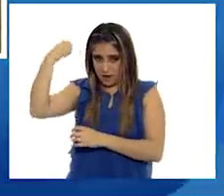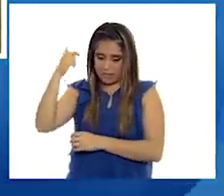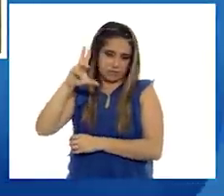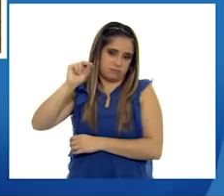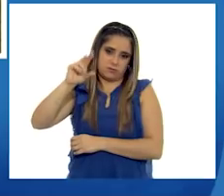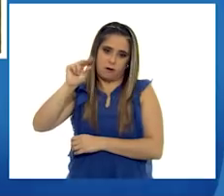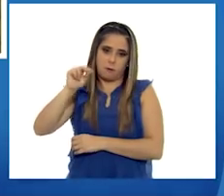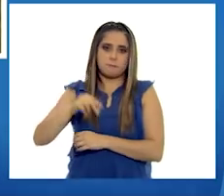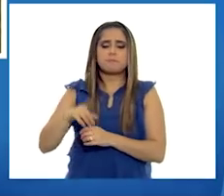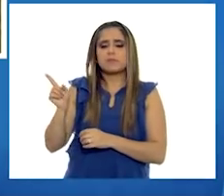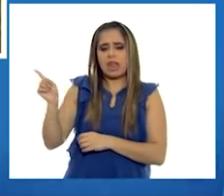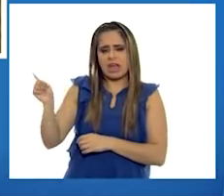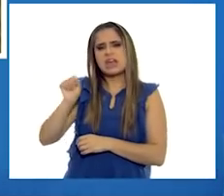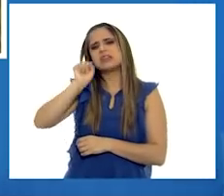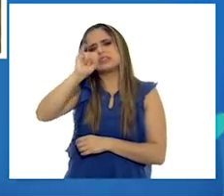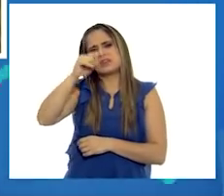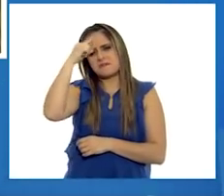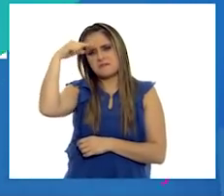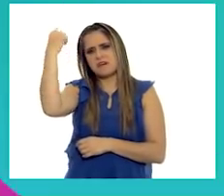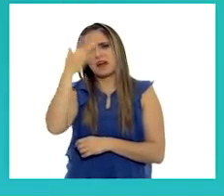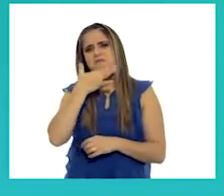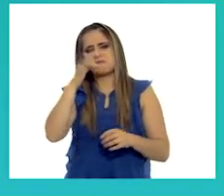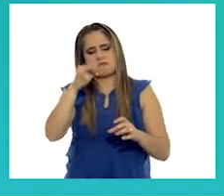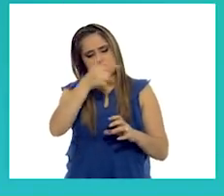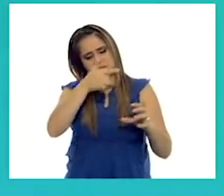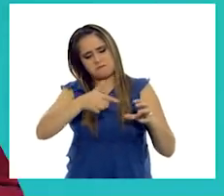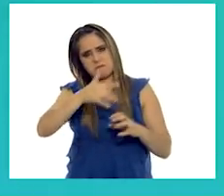sí, todo el mundo lo hace.